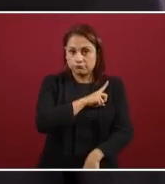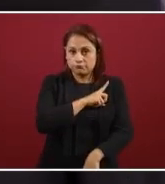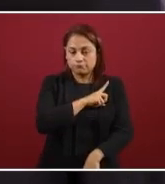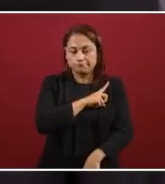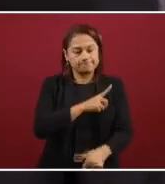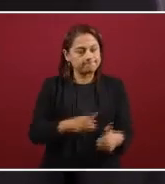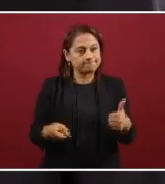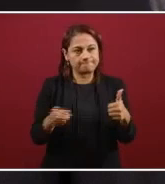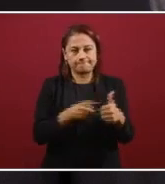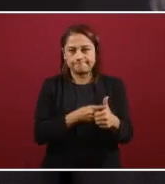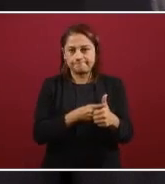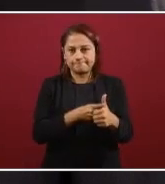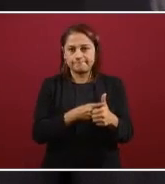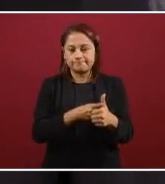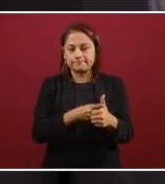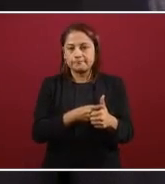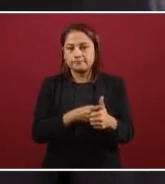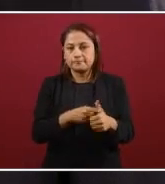Pero